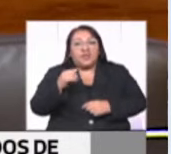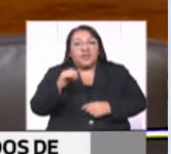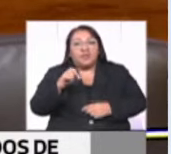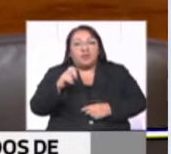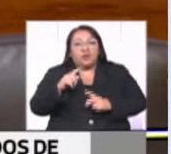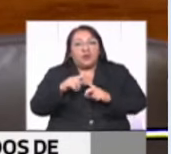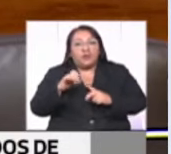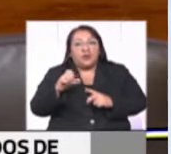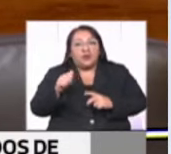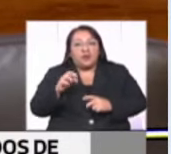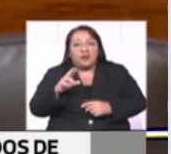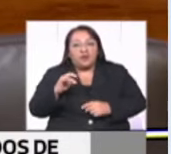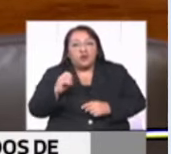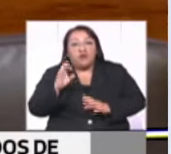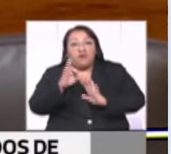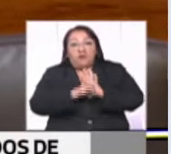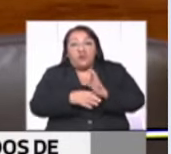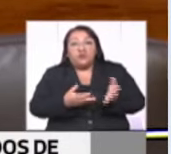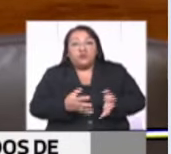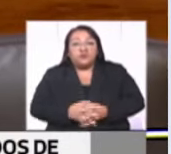hasta el 50% de fondos,